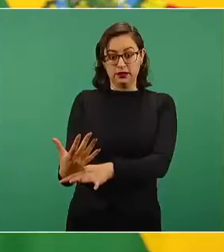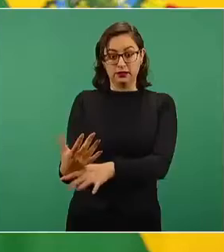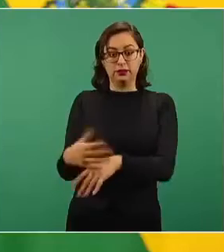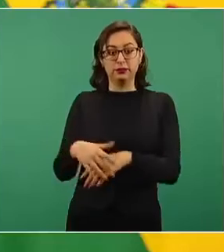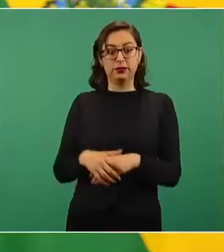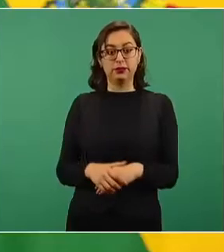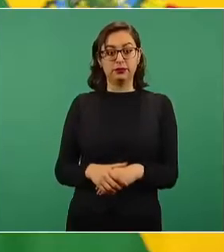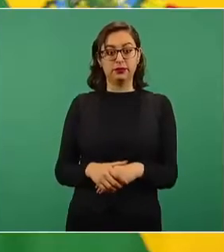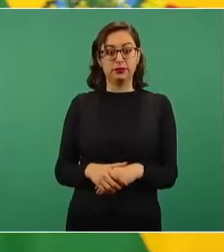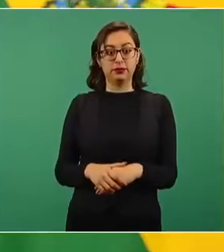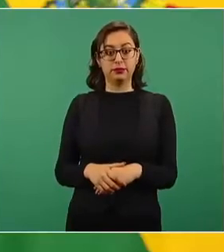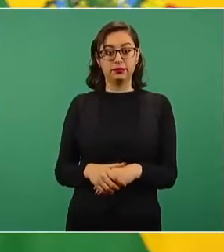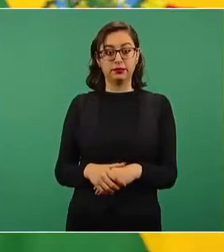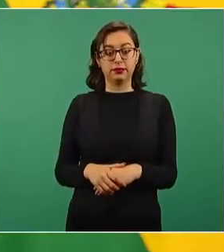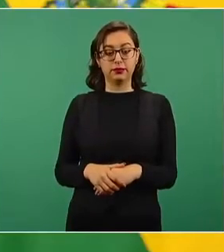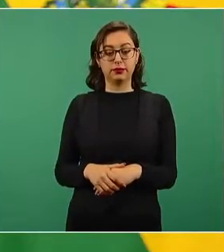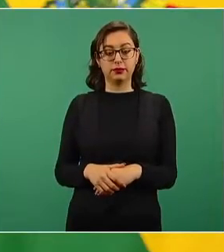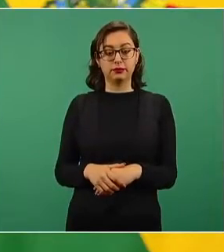pones en